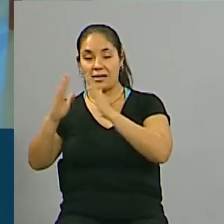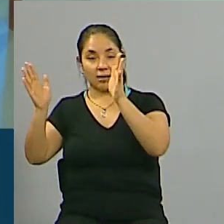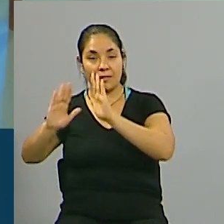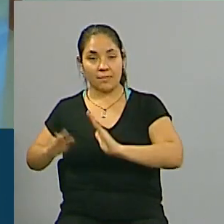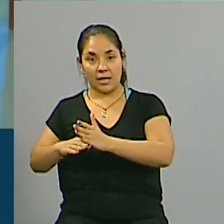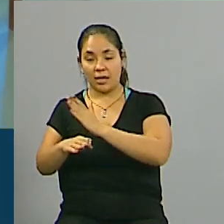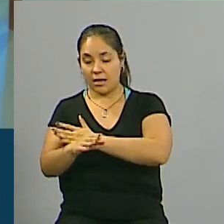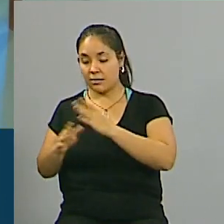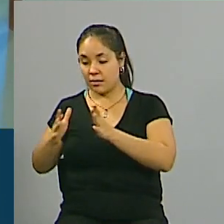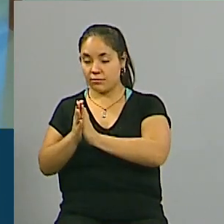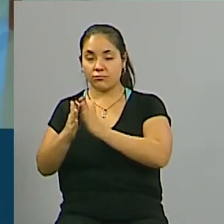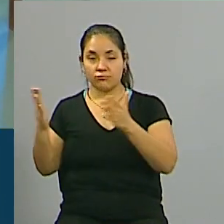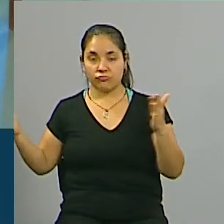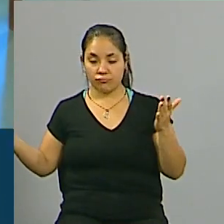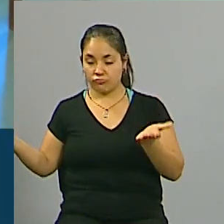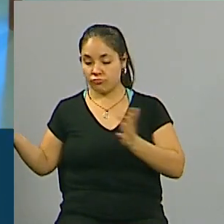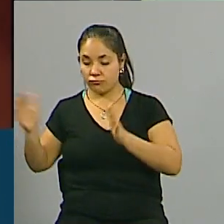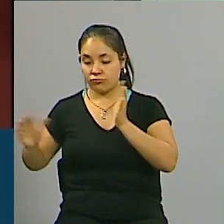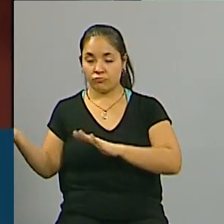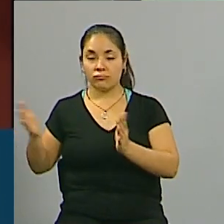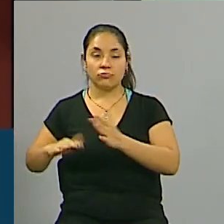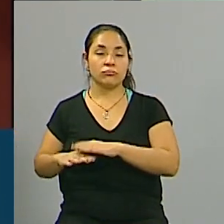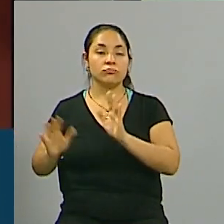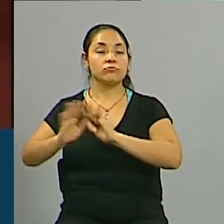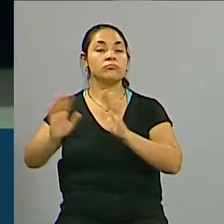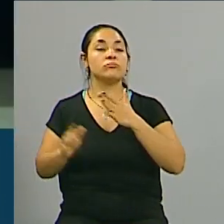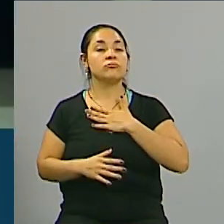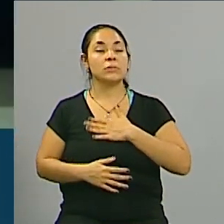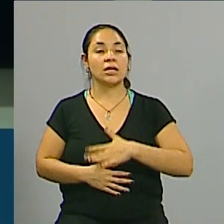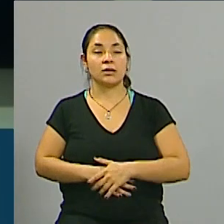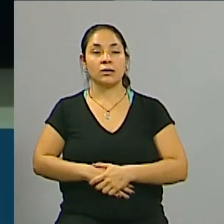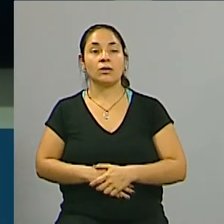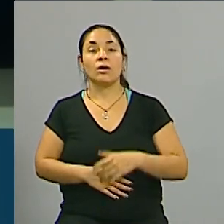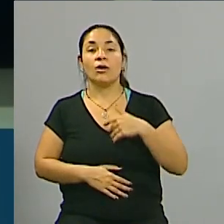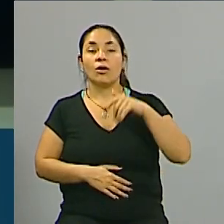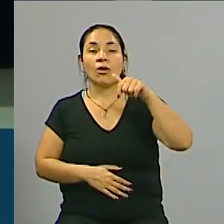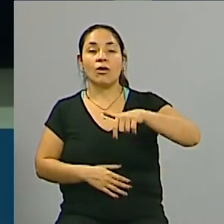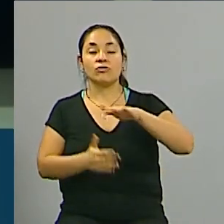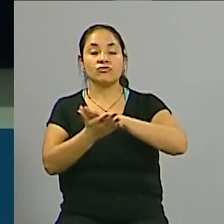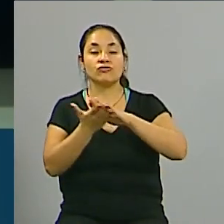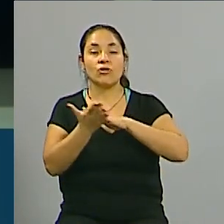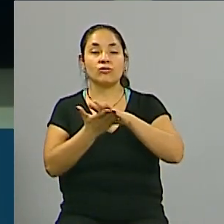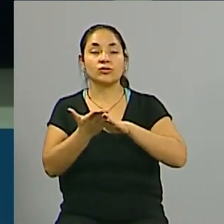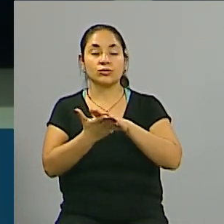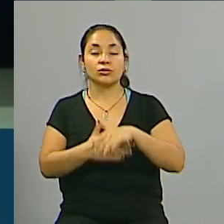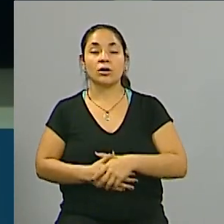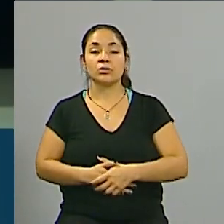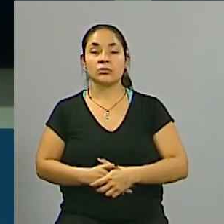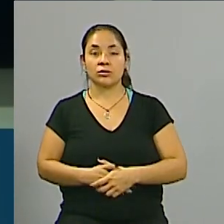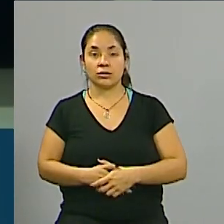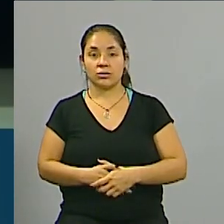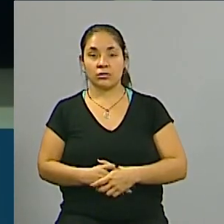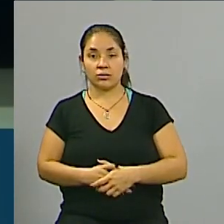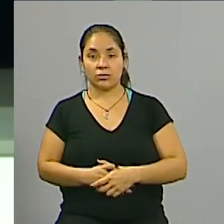a poder presionar, y que piense que los que hoy dicen tener las soluciones a lo que está pasando en el municipio